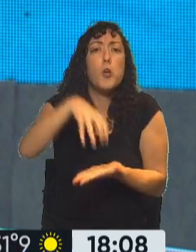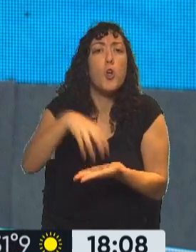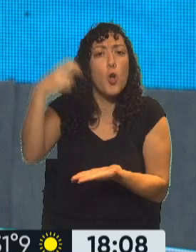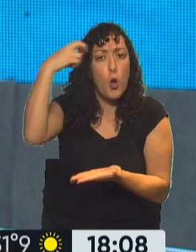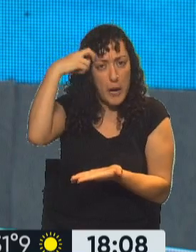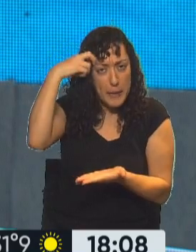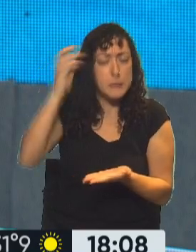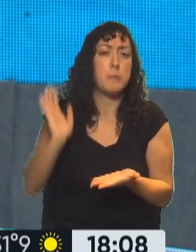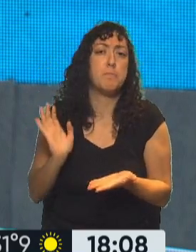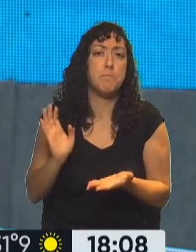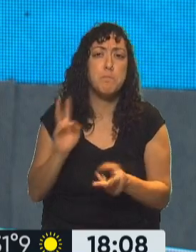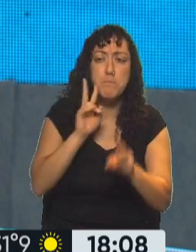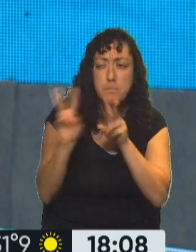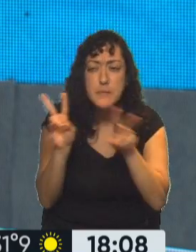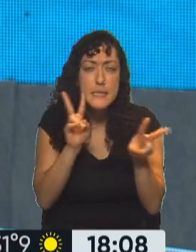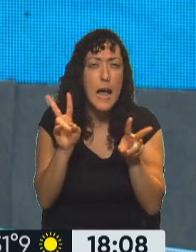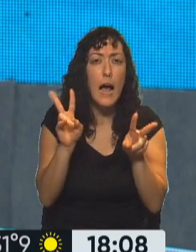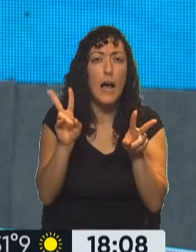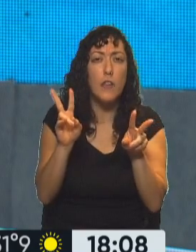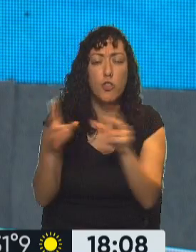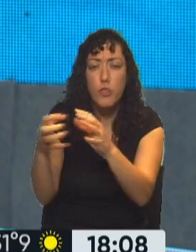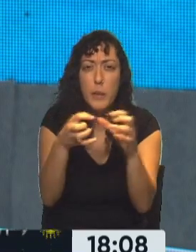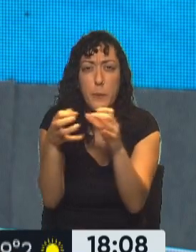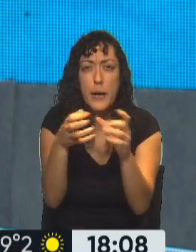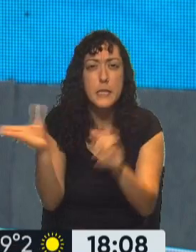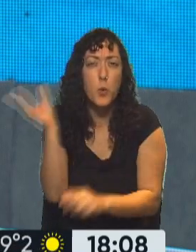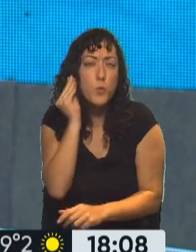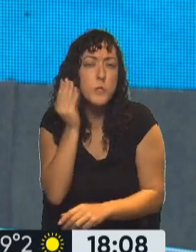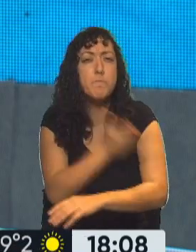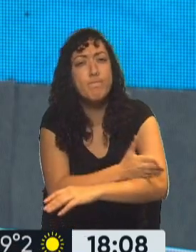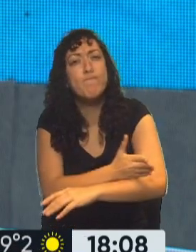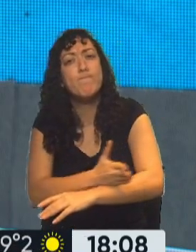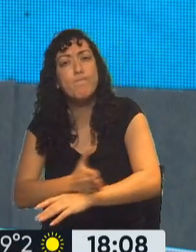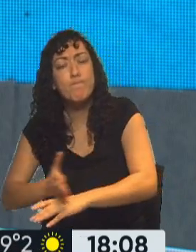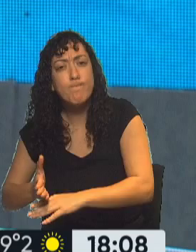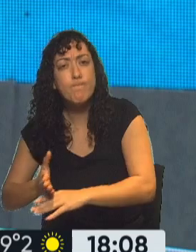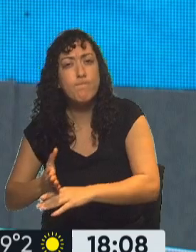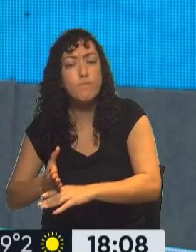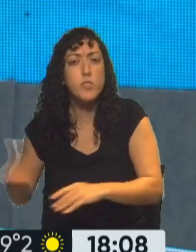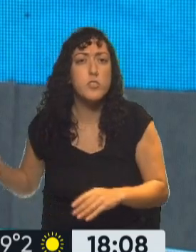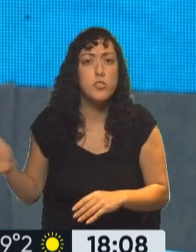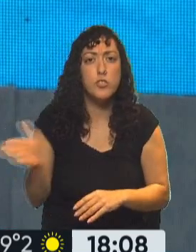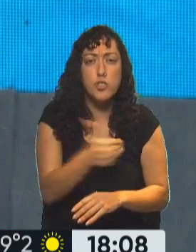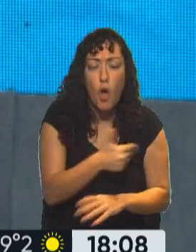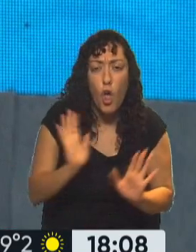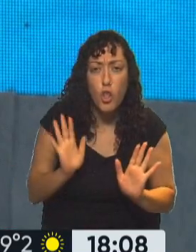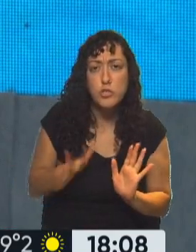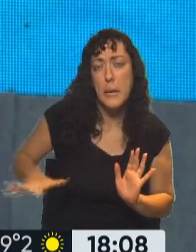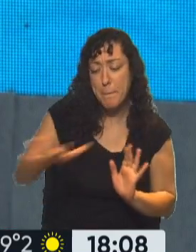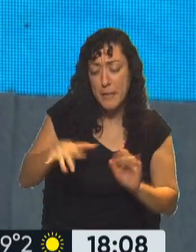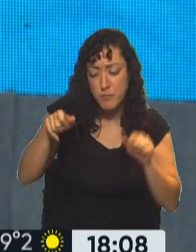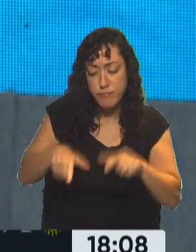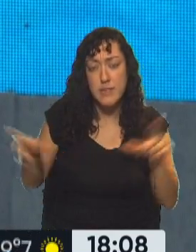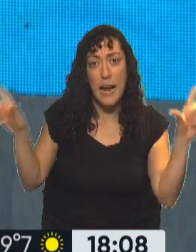incluso mirando, escuchando lo que ahí se debatía, digo, todos, todas, al menos en este espacio, en este